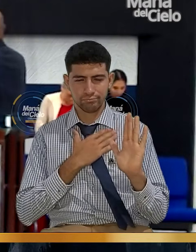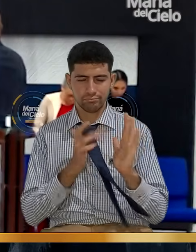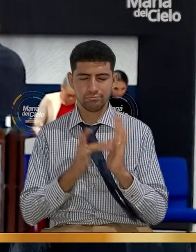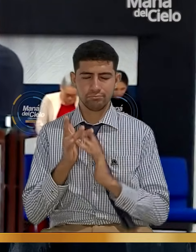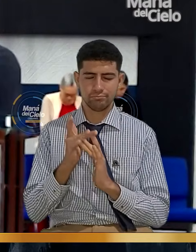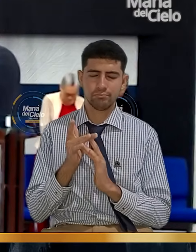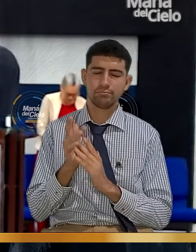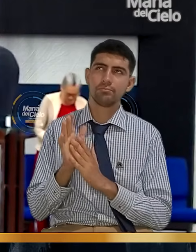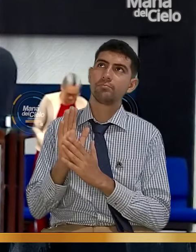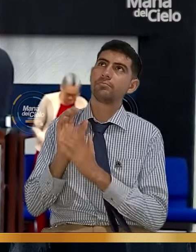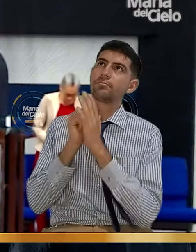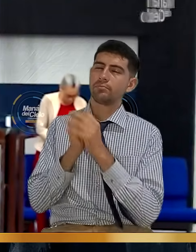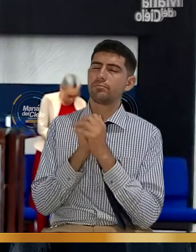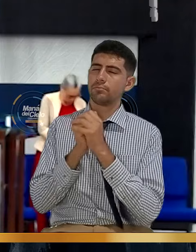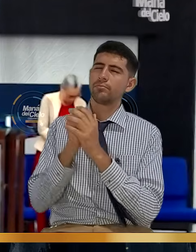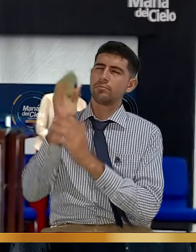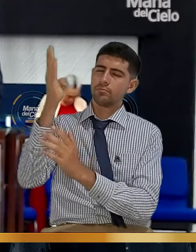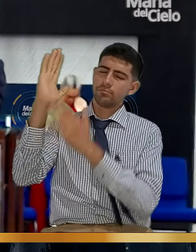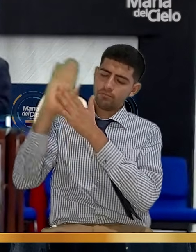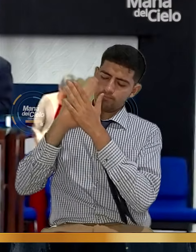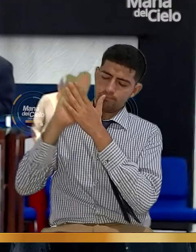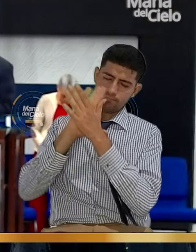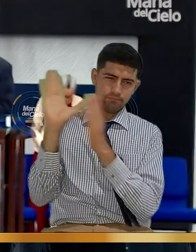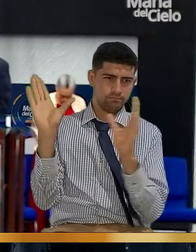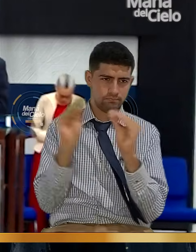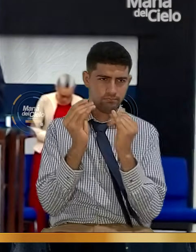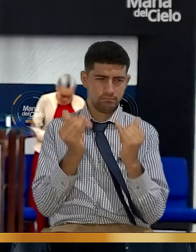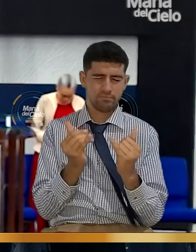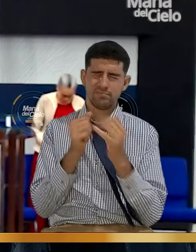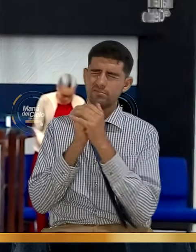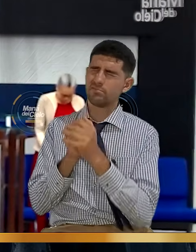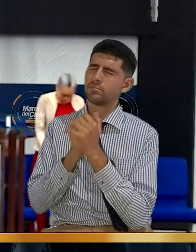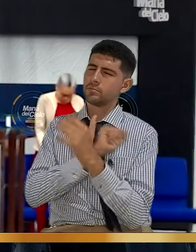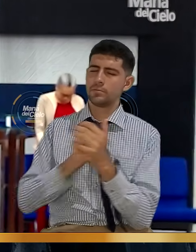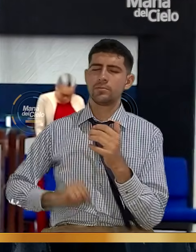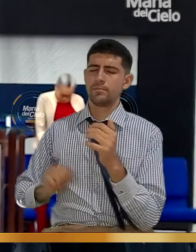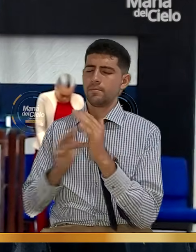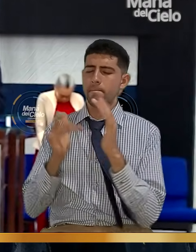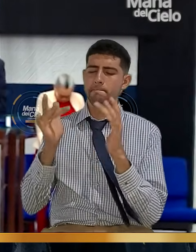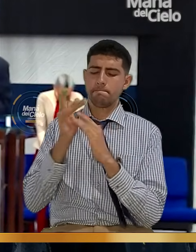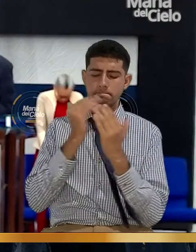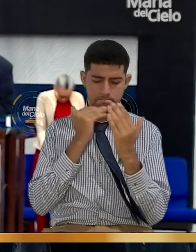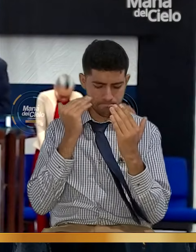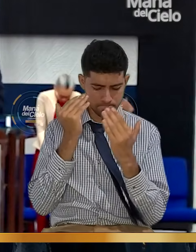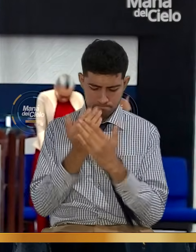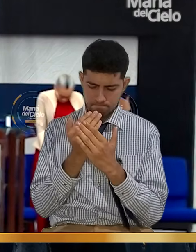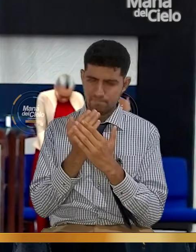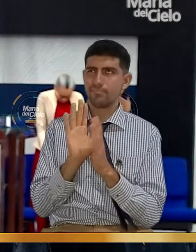ellas son las que dan testimonio de mí. Oremos para que Dios nos hable a todos, por favor. Padre